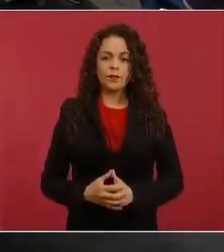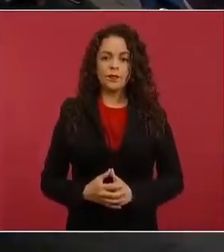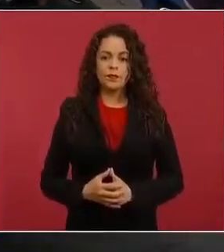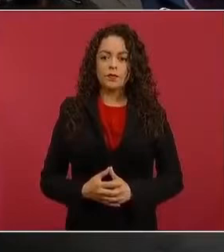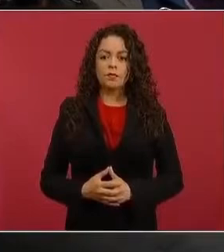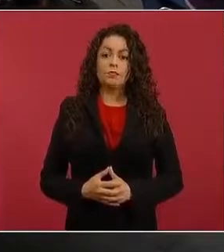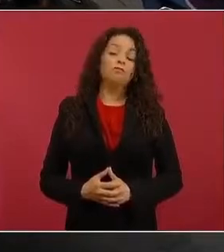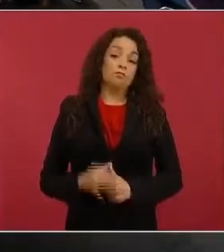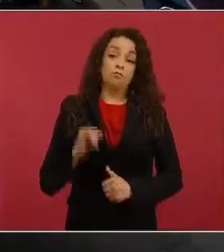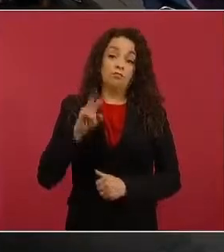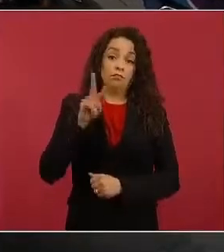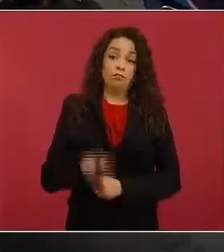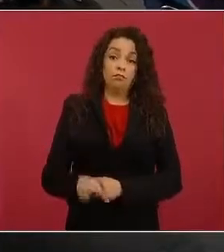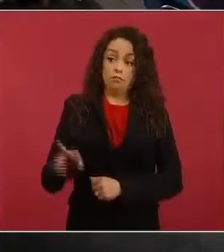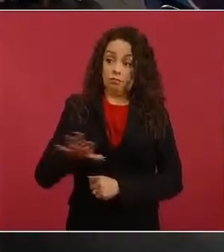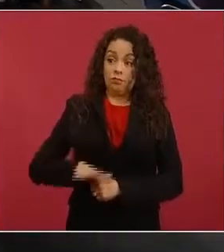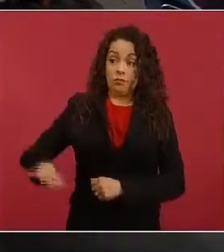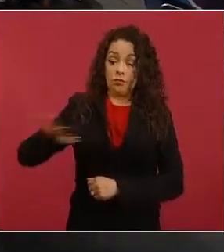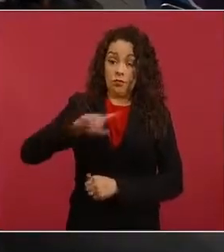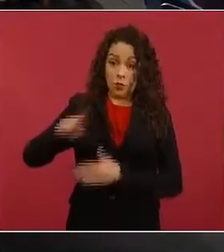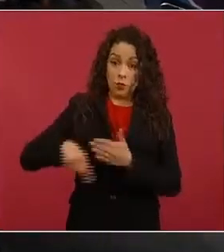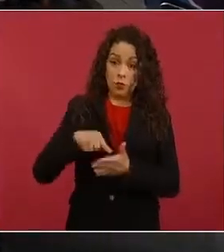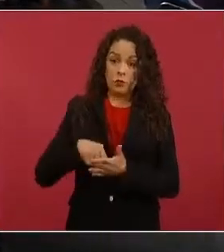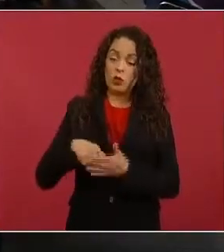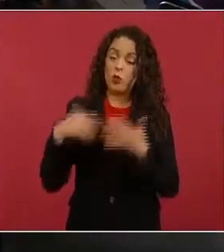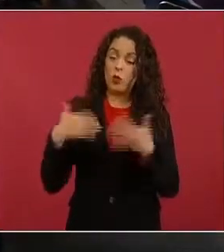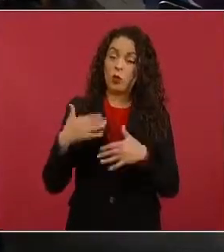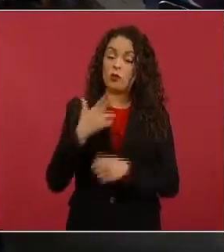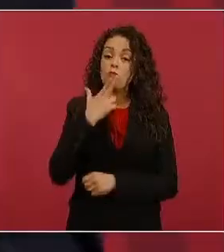zona histórica por